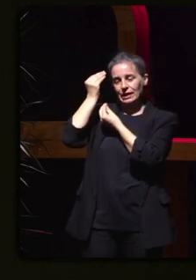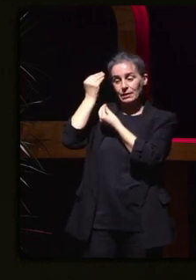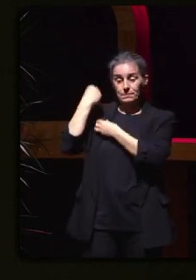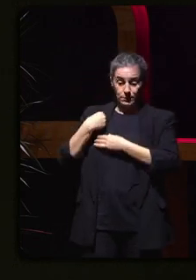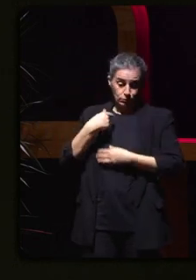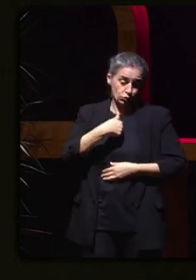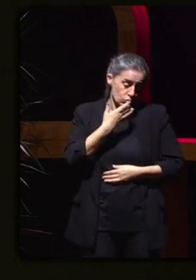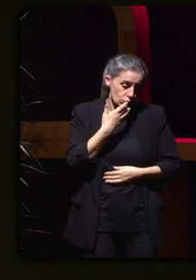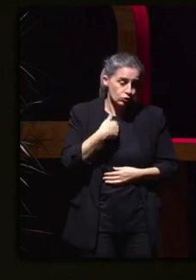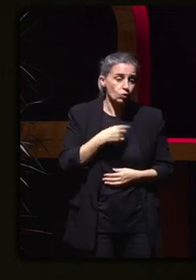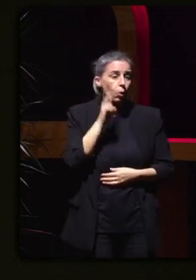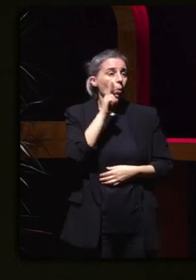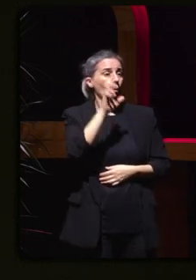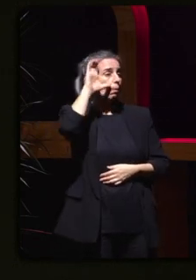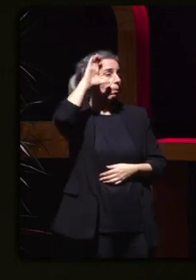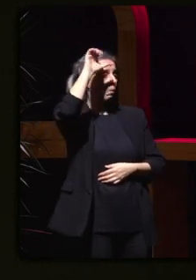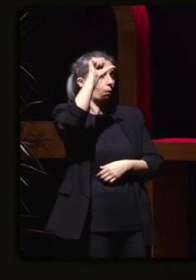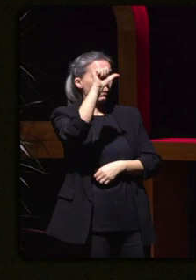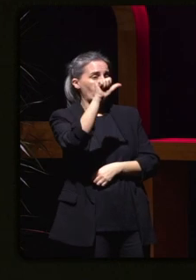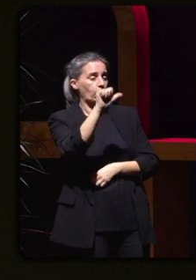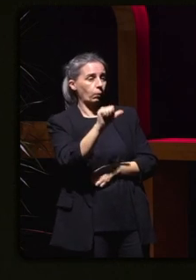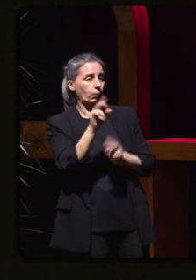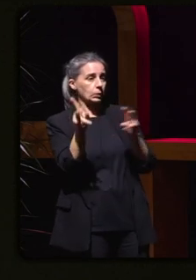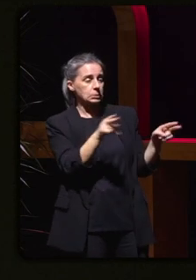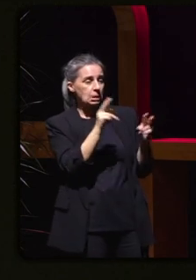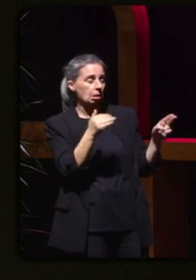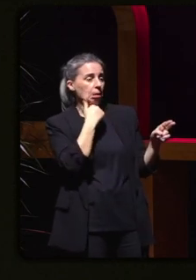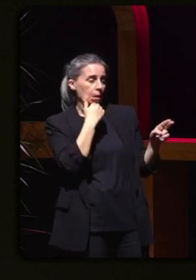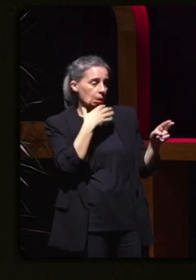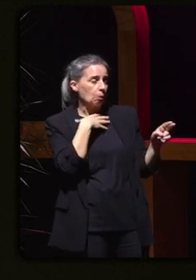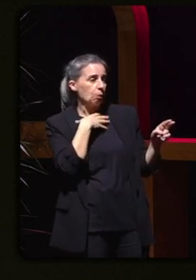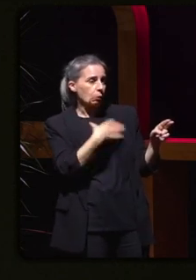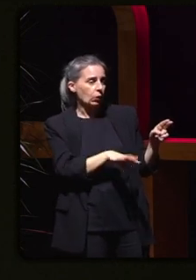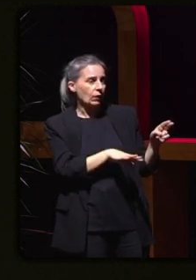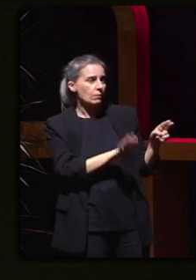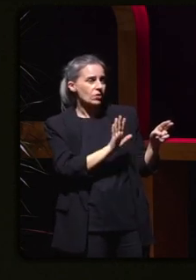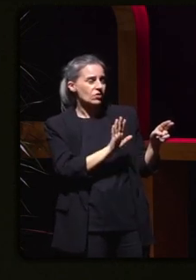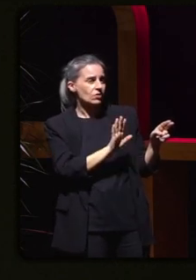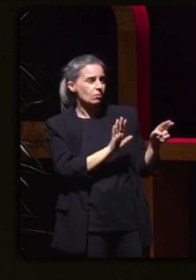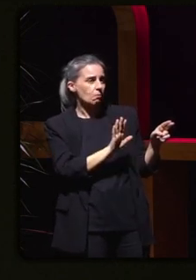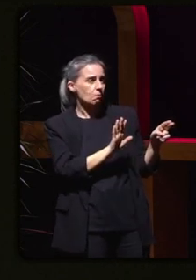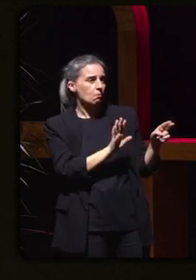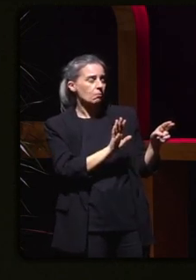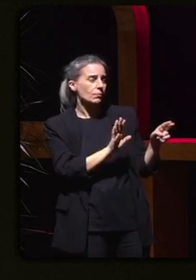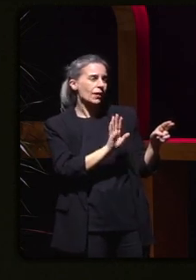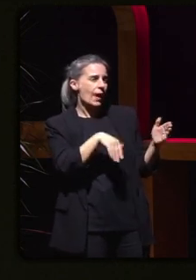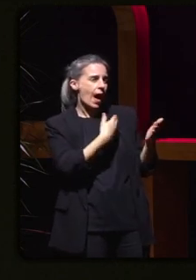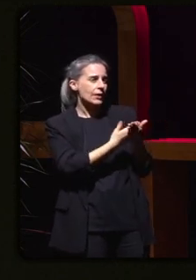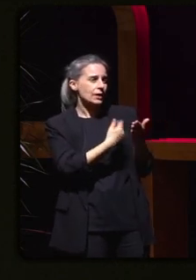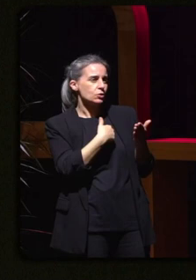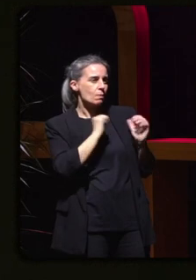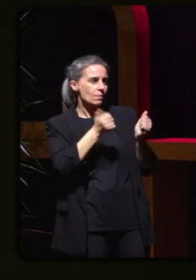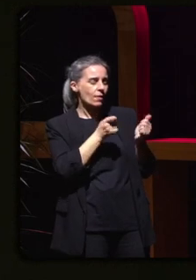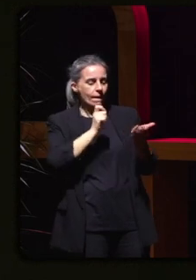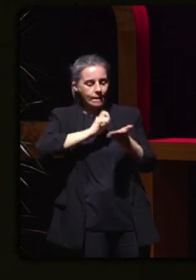viendo lo que sea que estoy viendo de lo que sé que tengo que escribir no culmina hasta que no escribo y